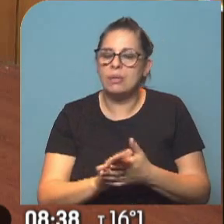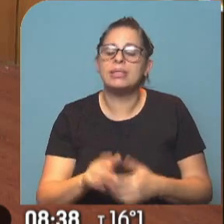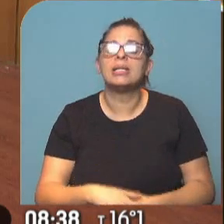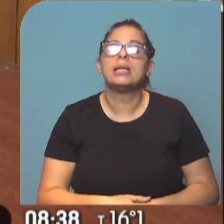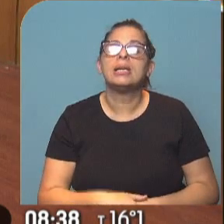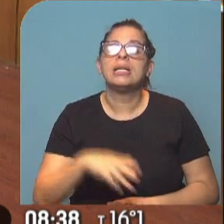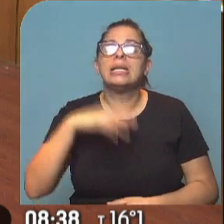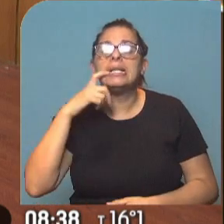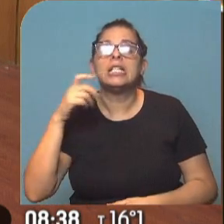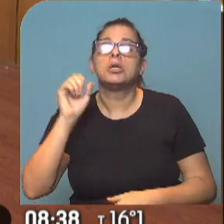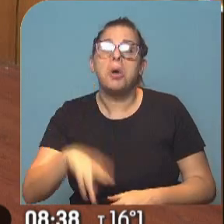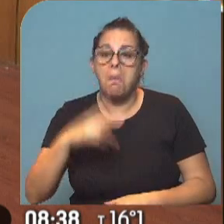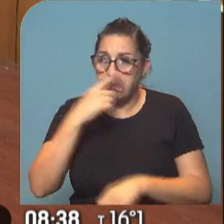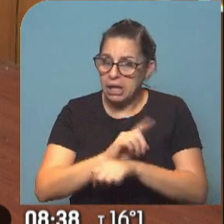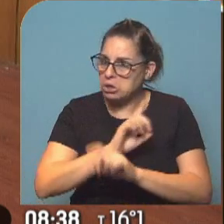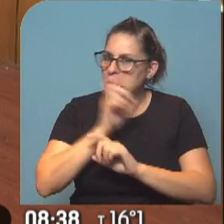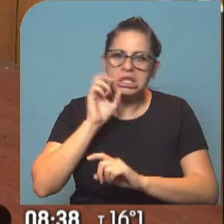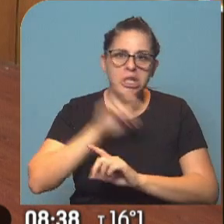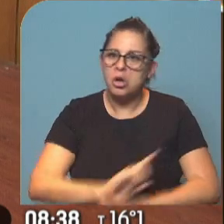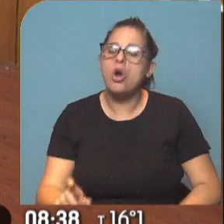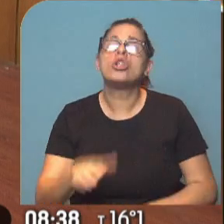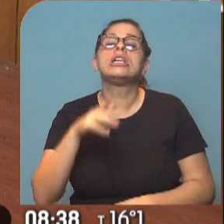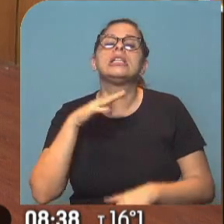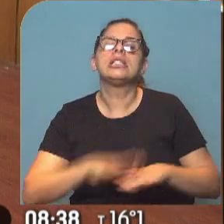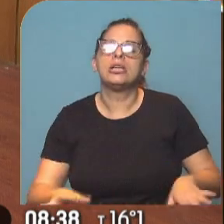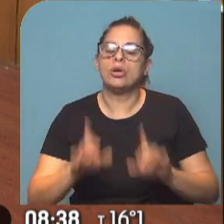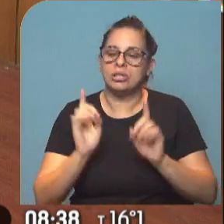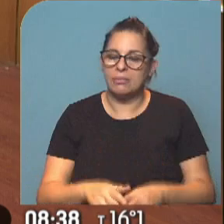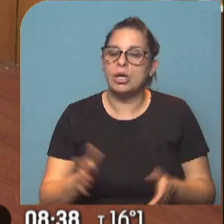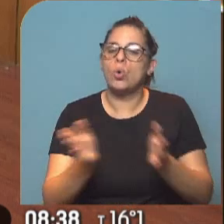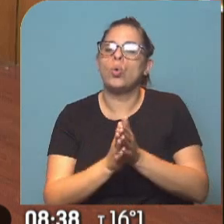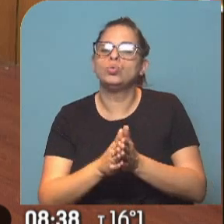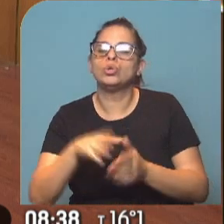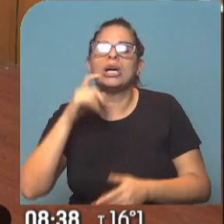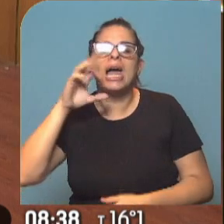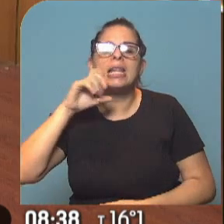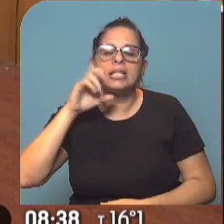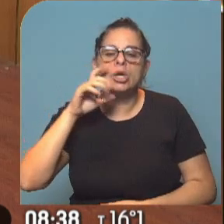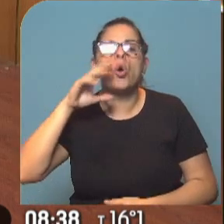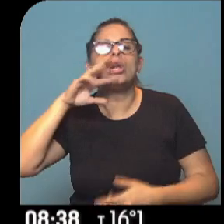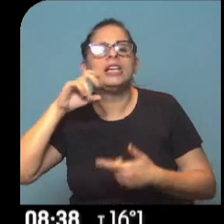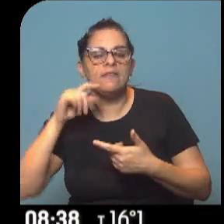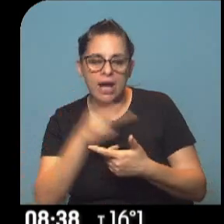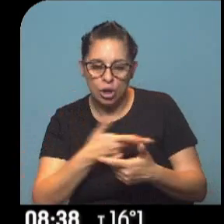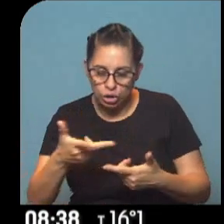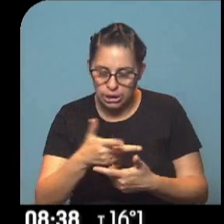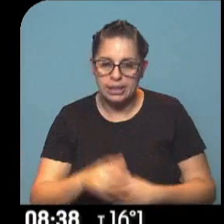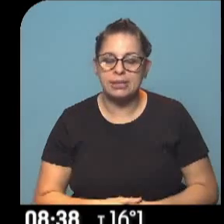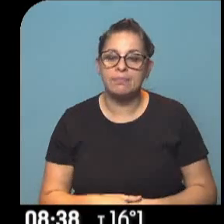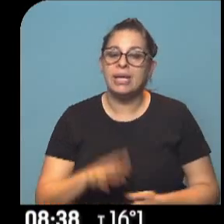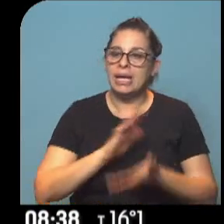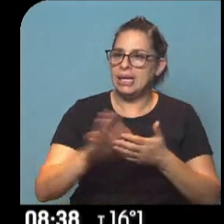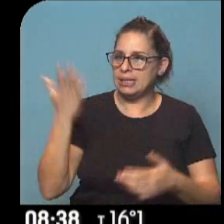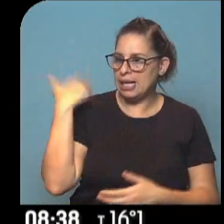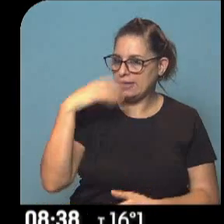perros ni con chicos que reestrena en espacios callejón y que ya coprotagoniza junto a omar calicchio y la hora arriba el